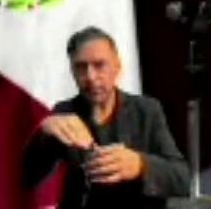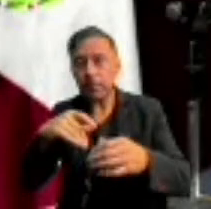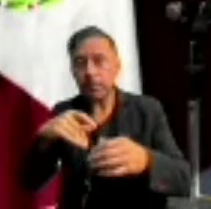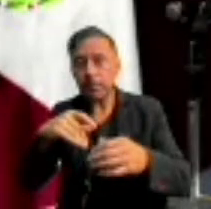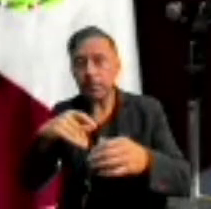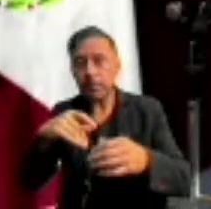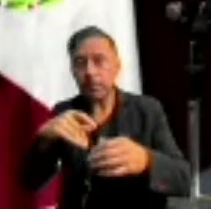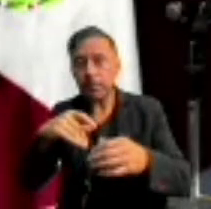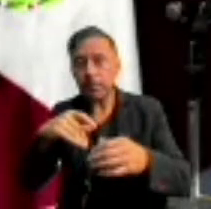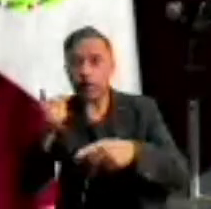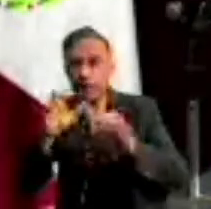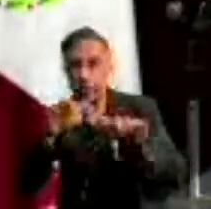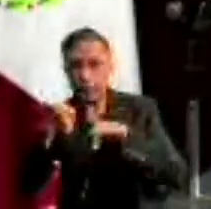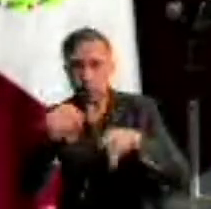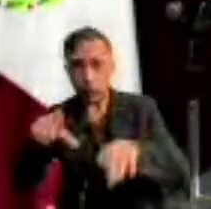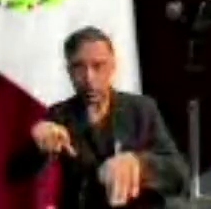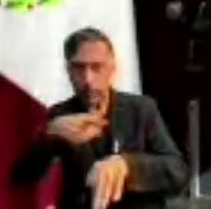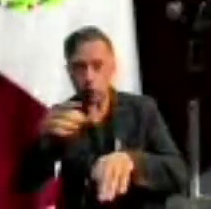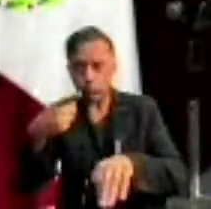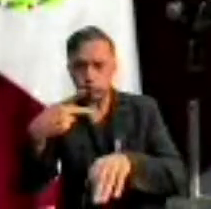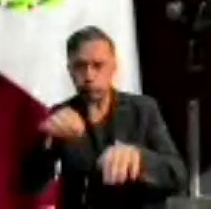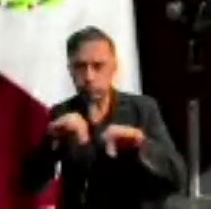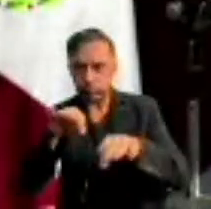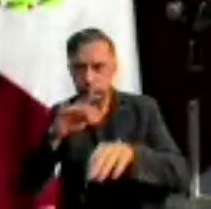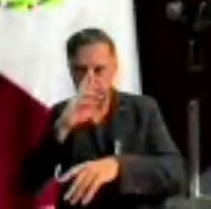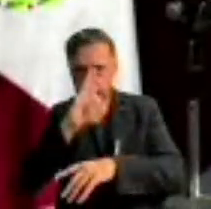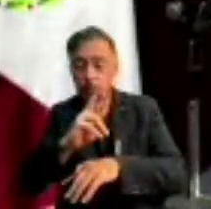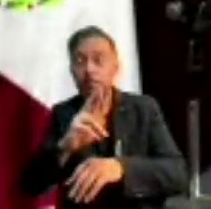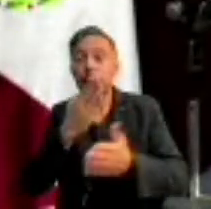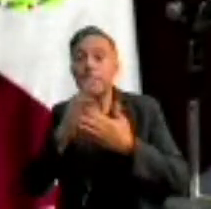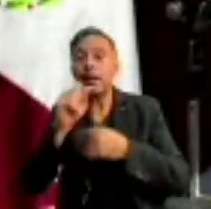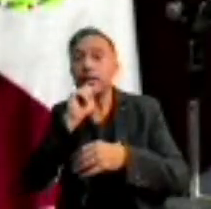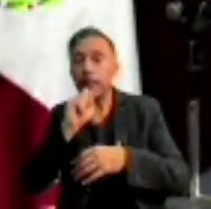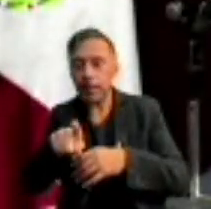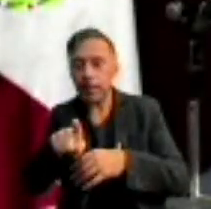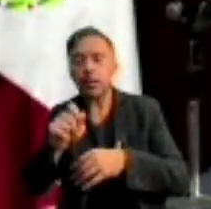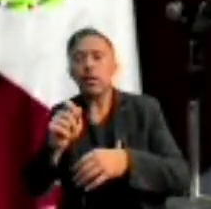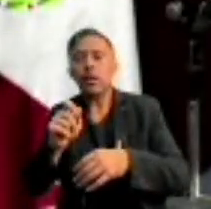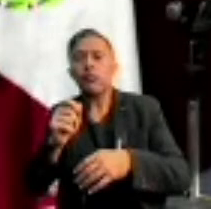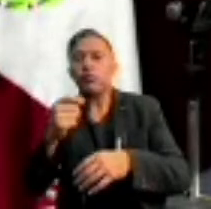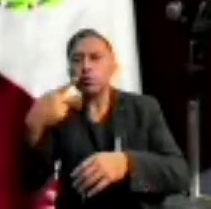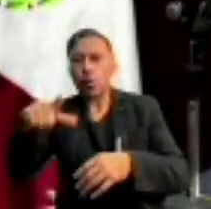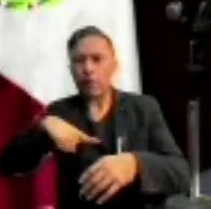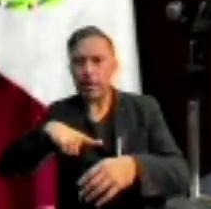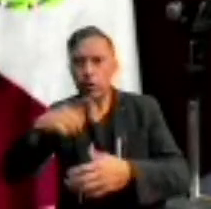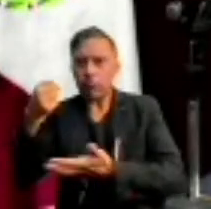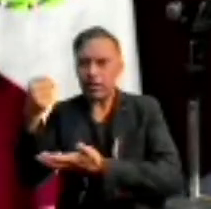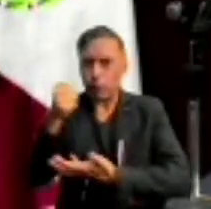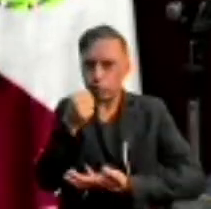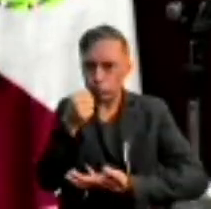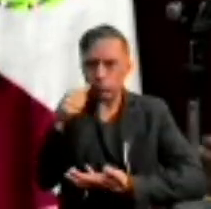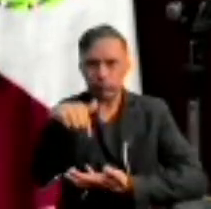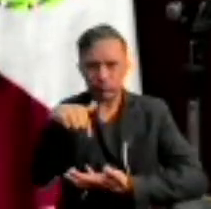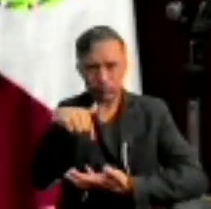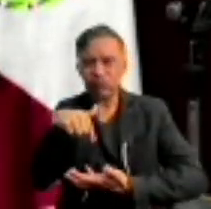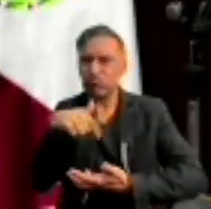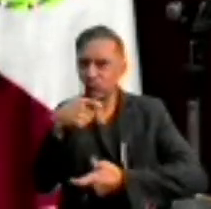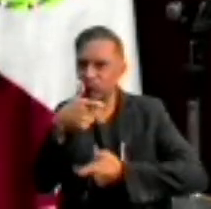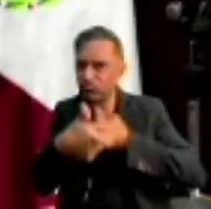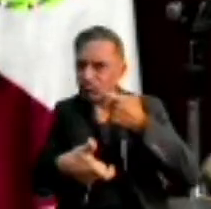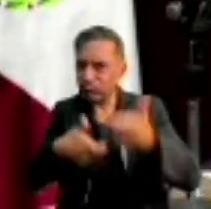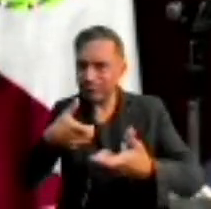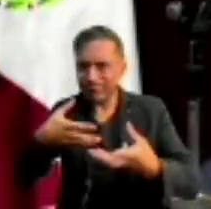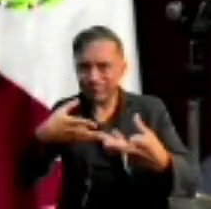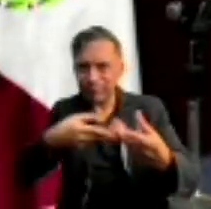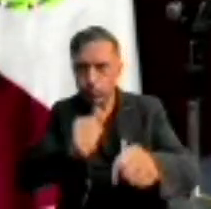en su actuar al Servicio del Estado así como el ejercicio de los recursos públicos garantizando y cuidando en todo momento